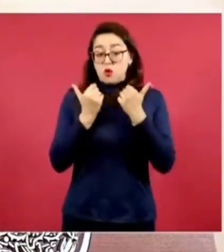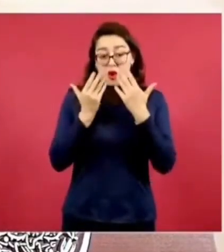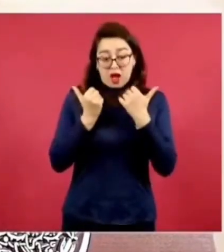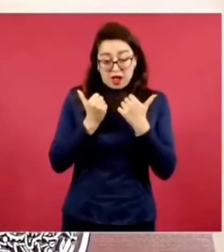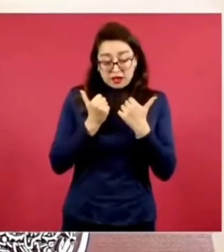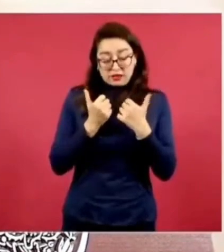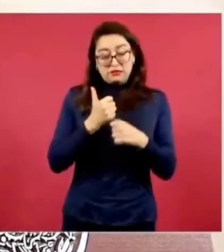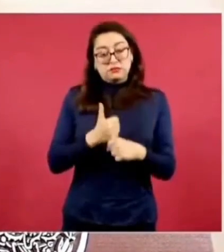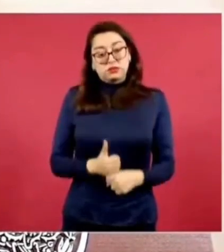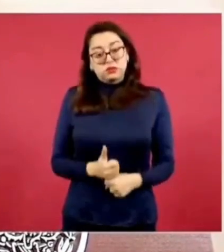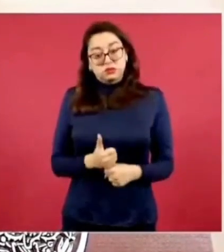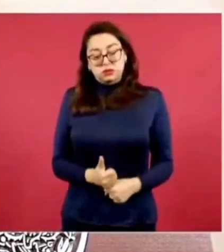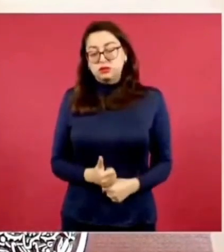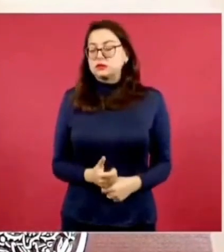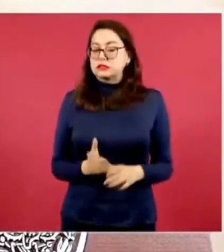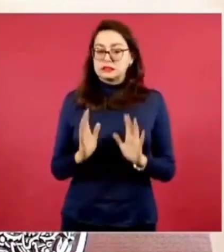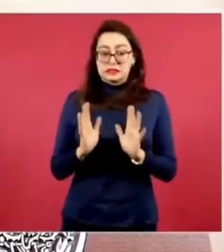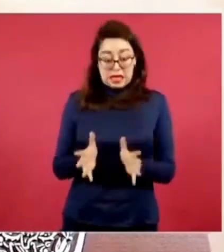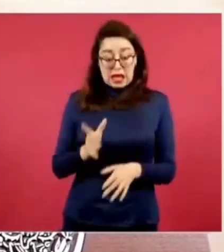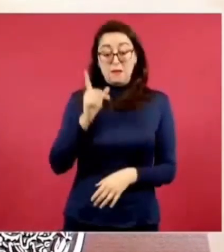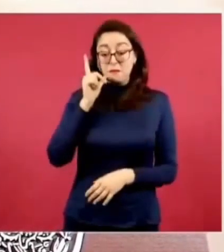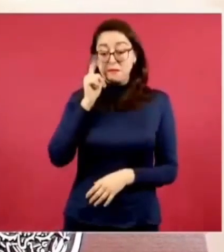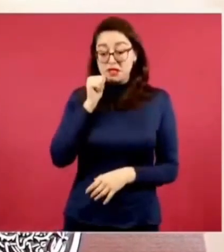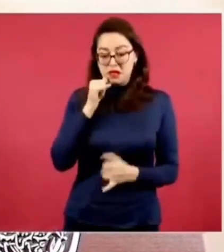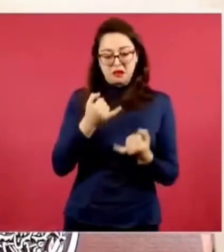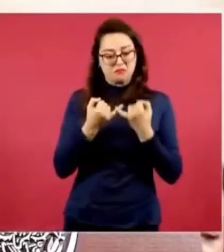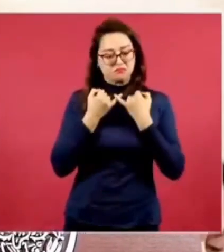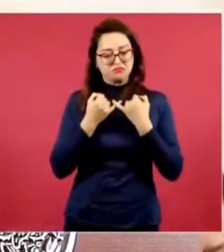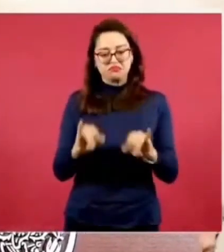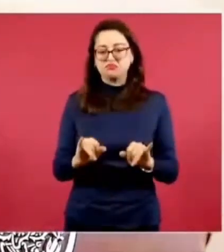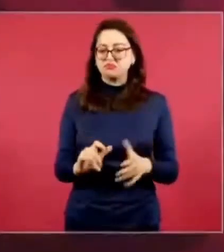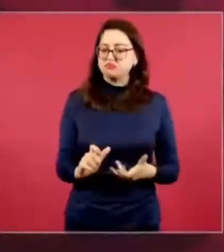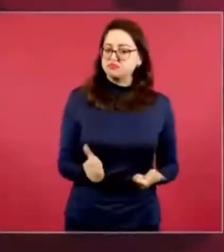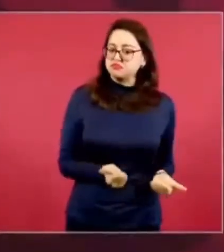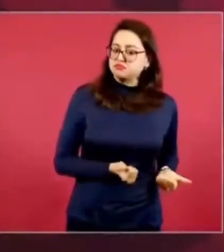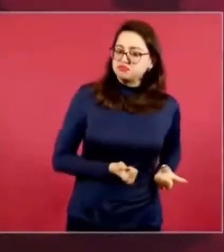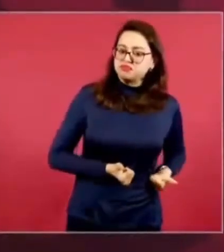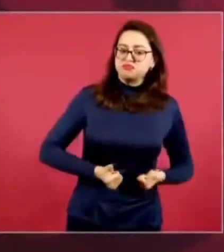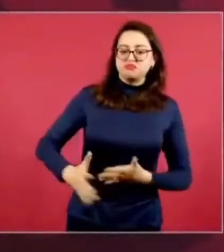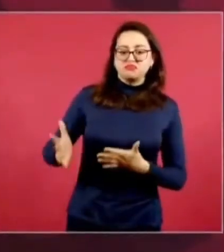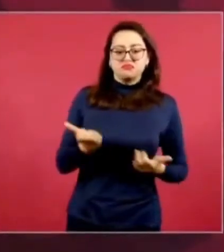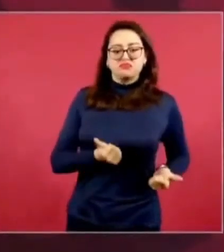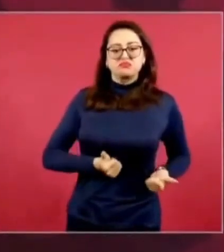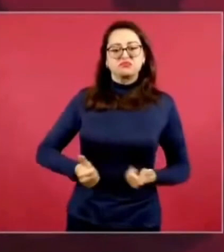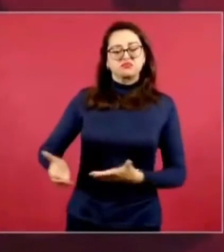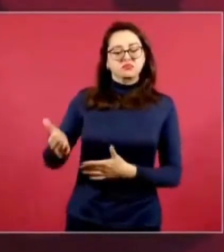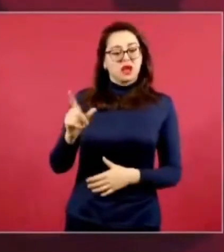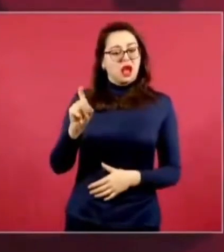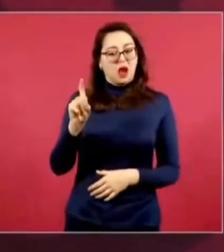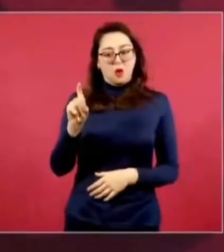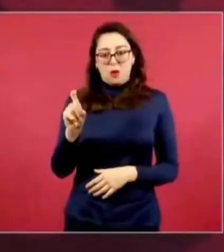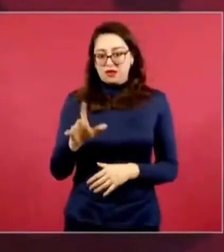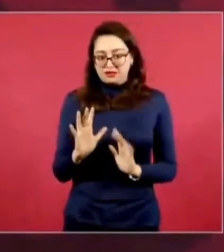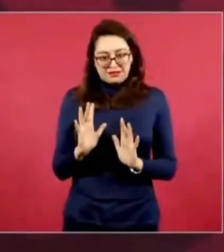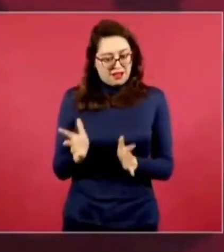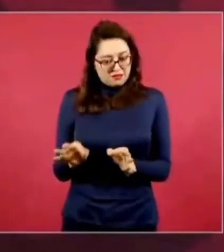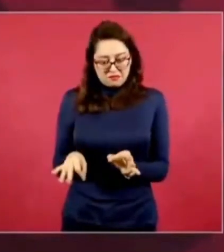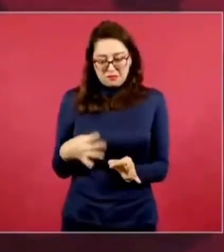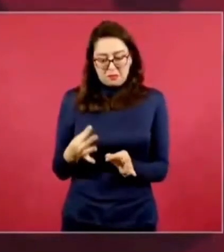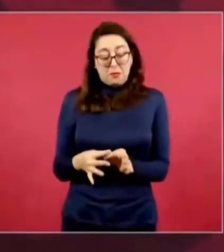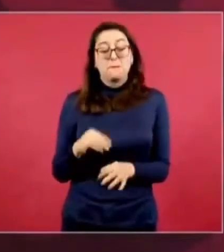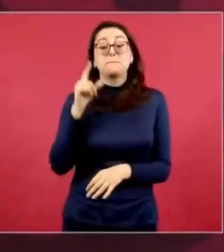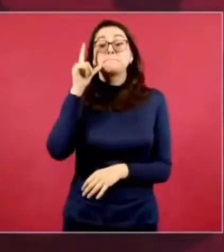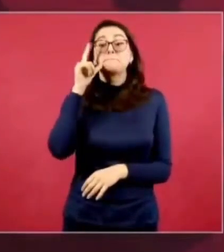un acueducto que están terminando que ya terminaron vamos a inaugurarlo